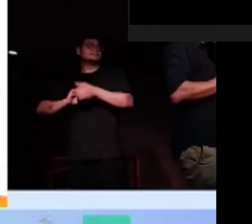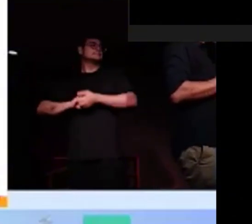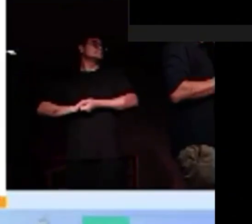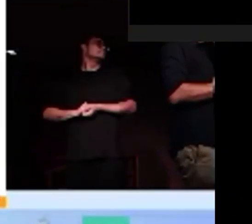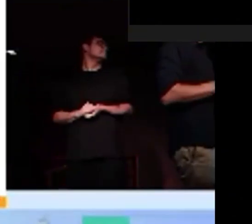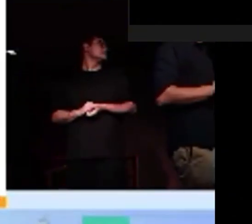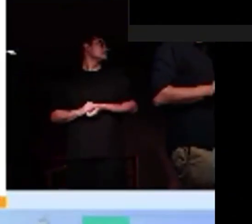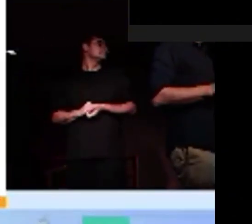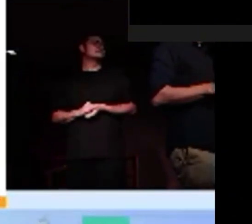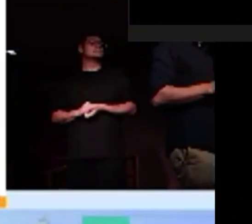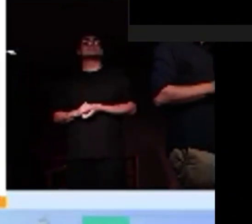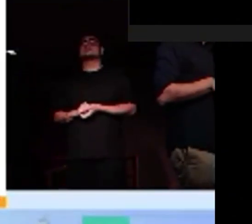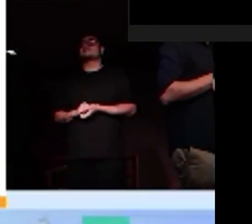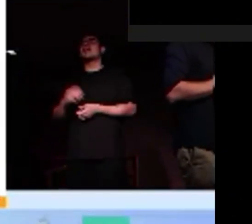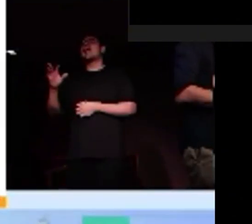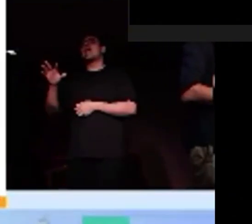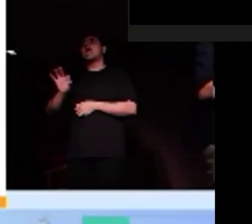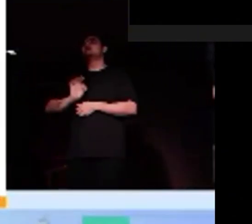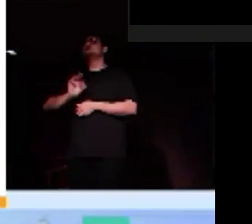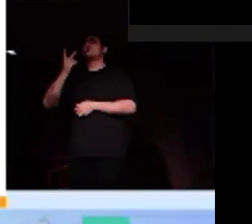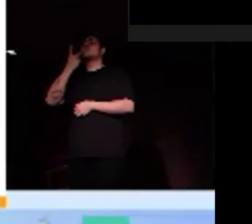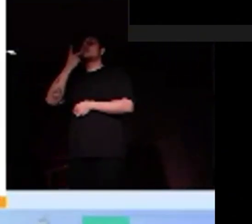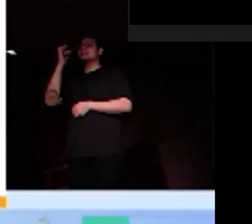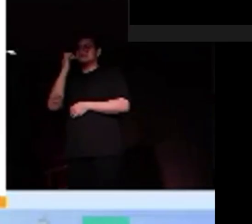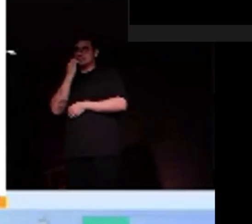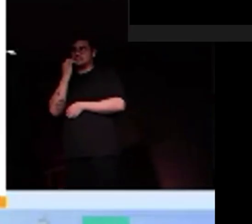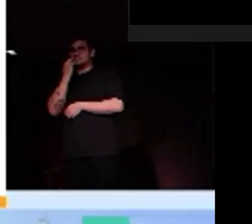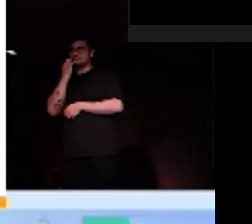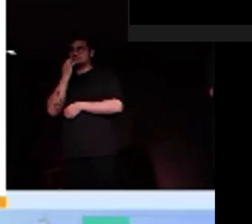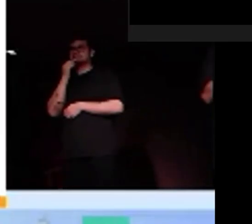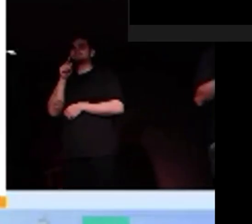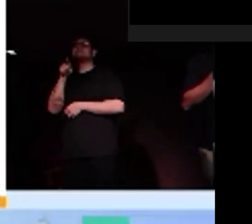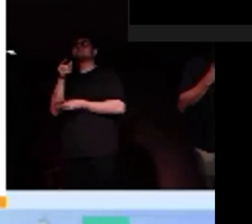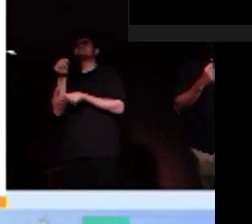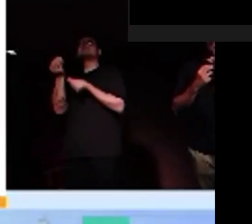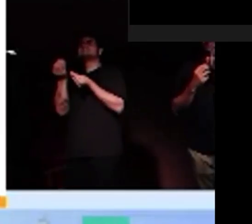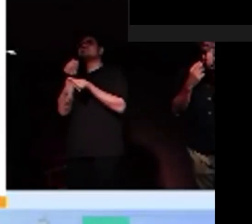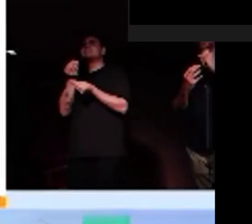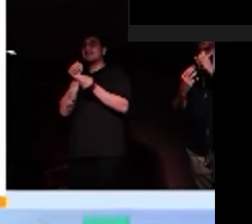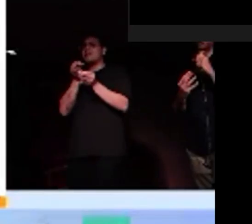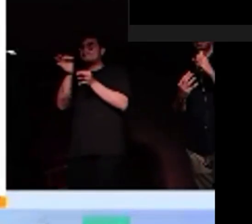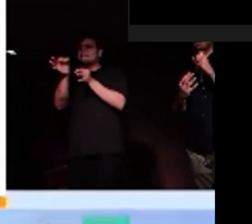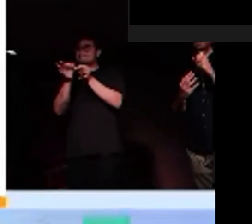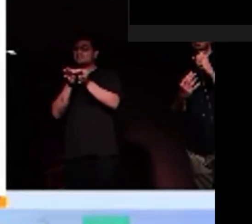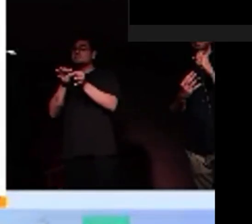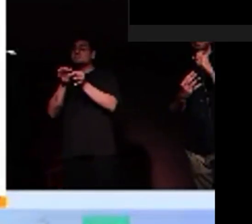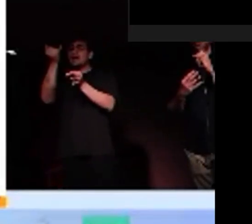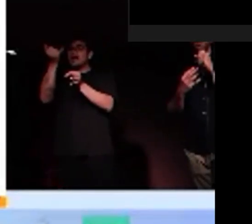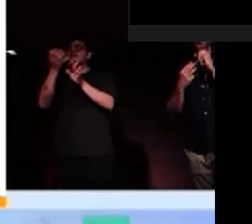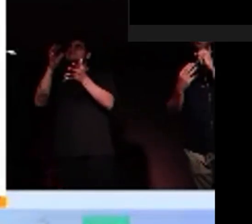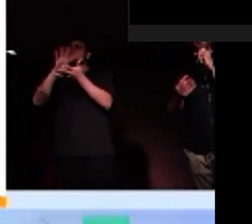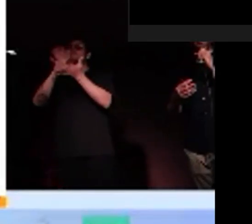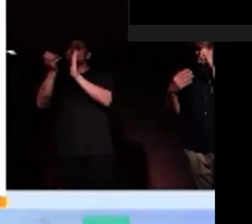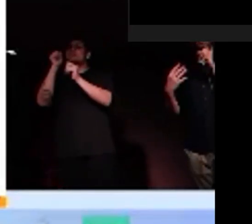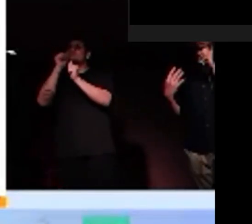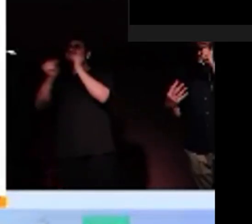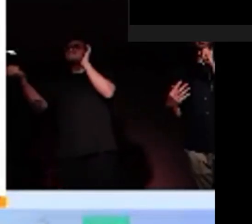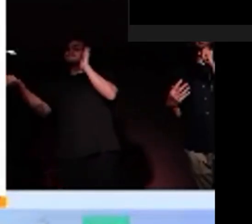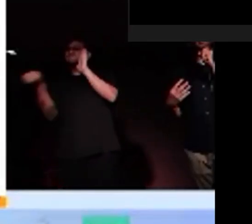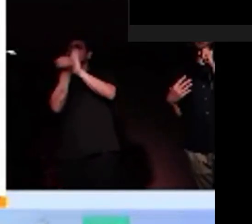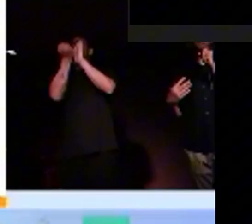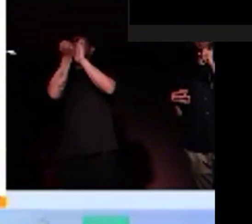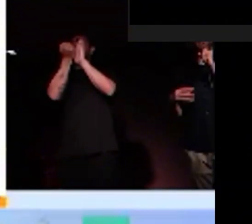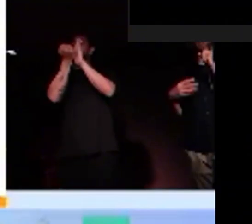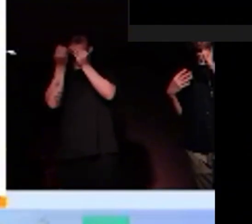En el 2019 ocurre para nosotros como proyecto un hito muy importante porque la Universidad de Buenos